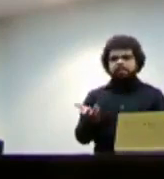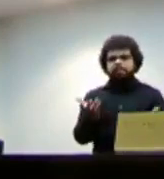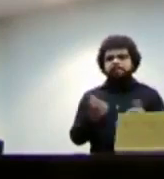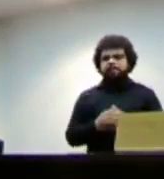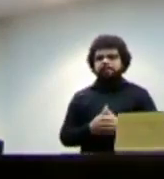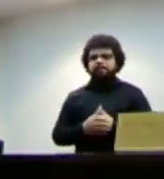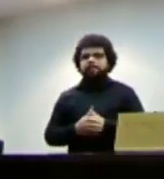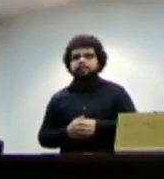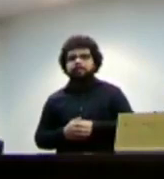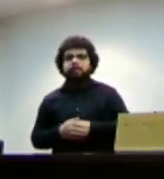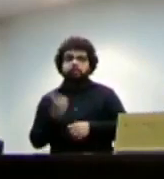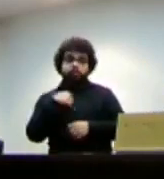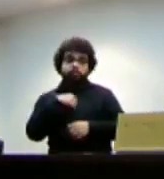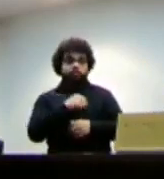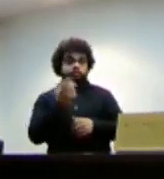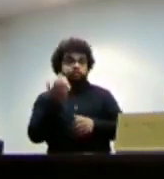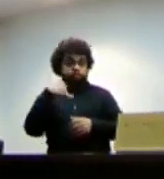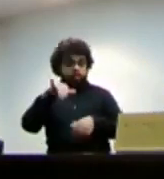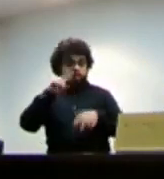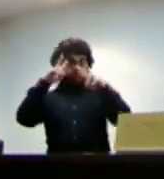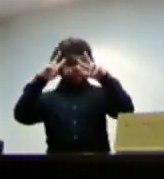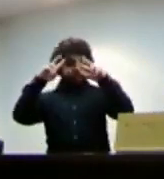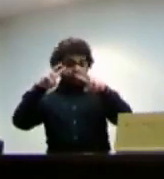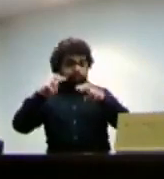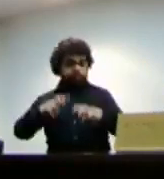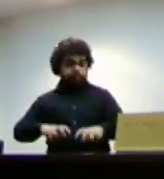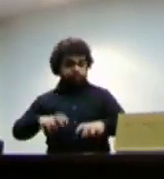todavía en investigación, ¿verdad?